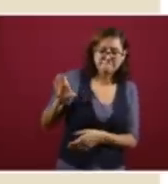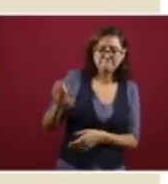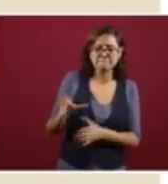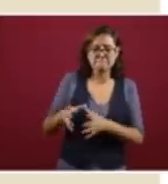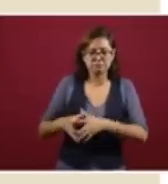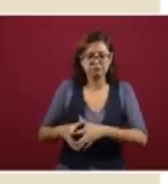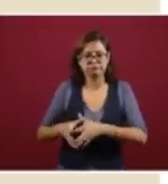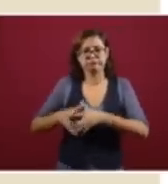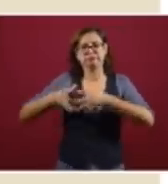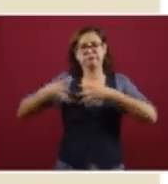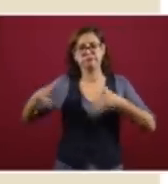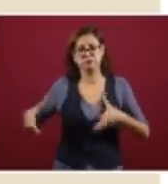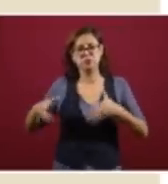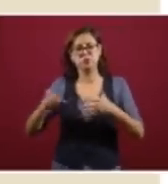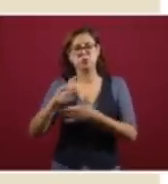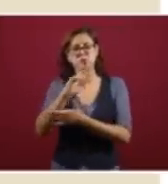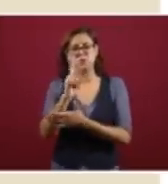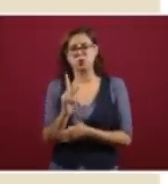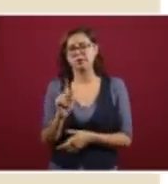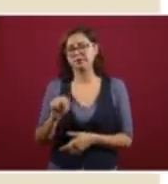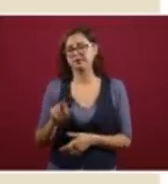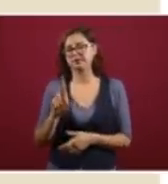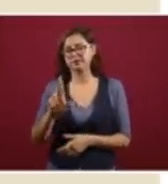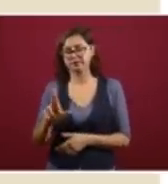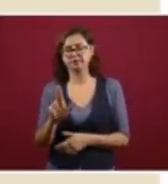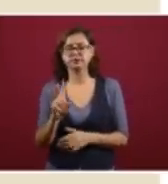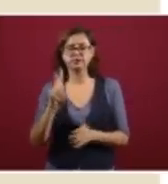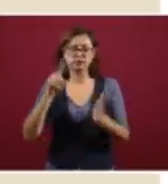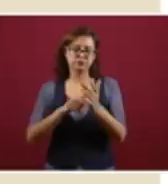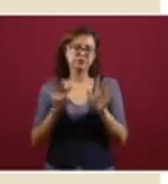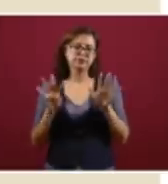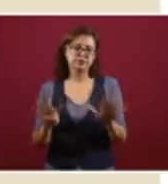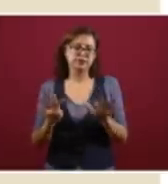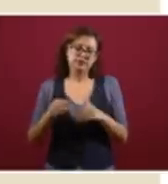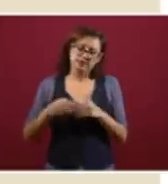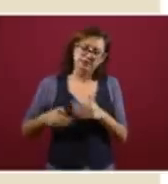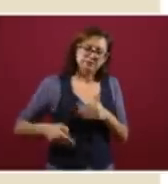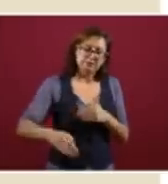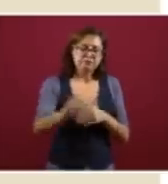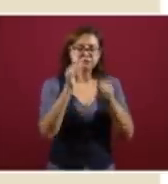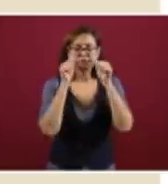para el programa en el presupuesto 2019,